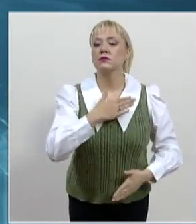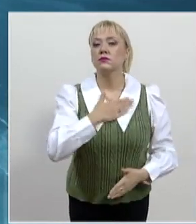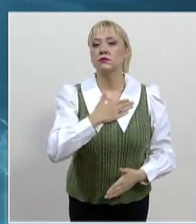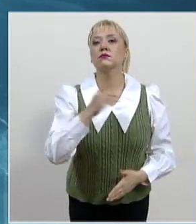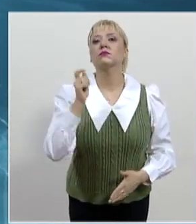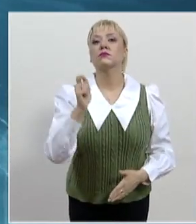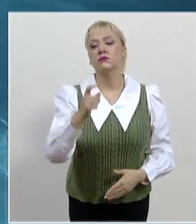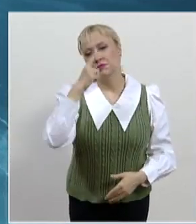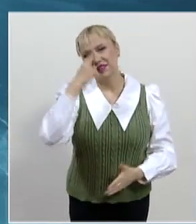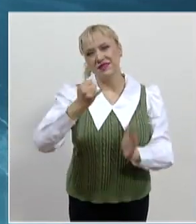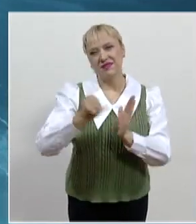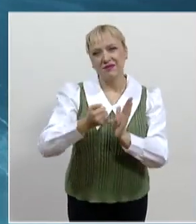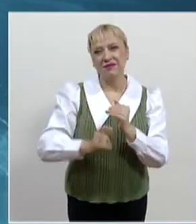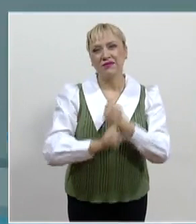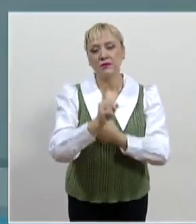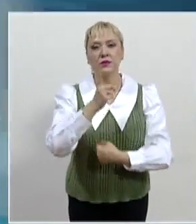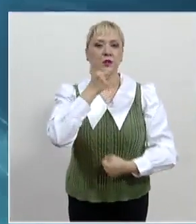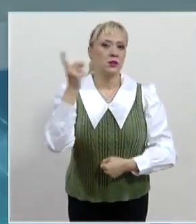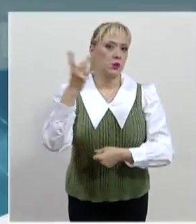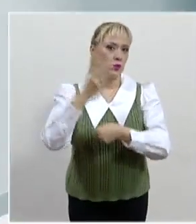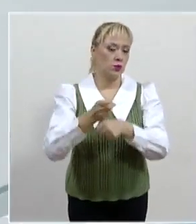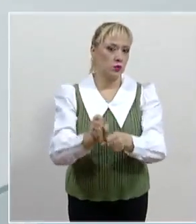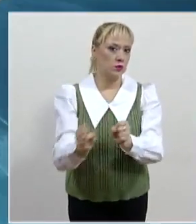resolución, estableció la segunda sala.